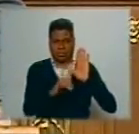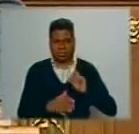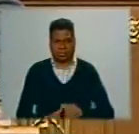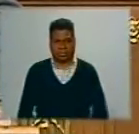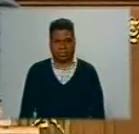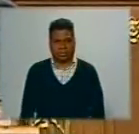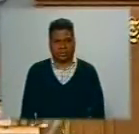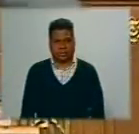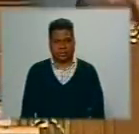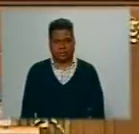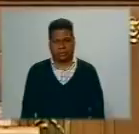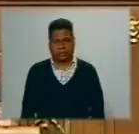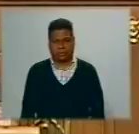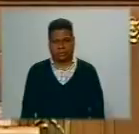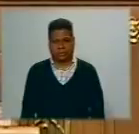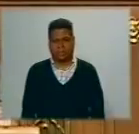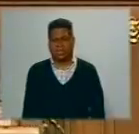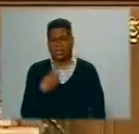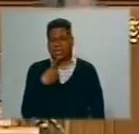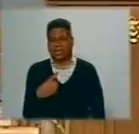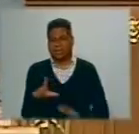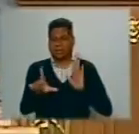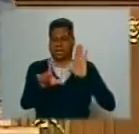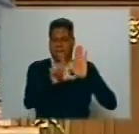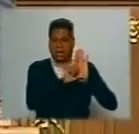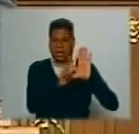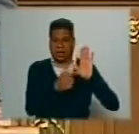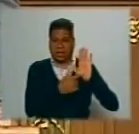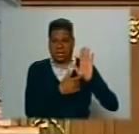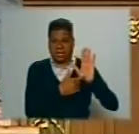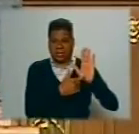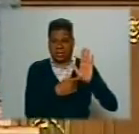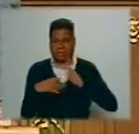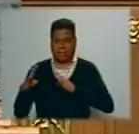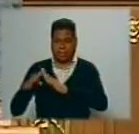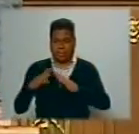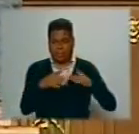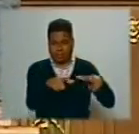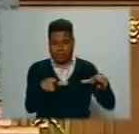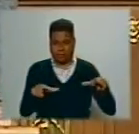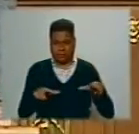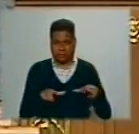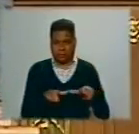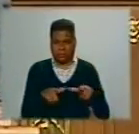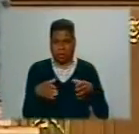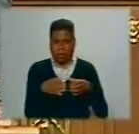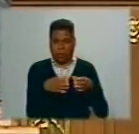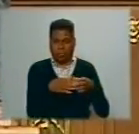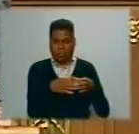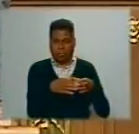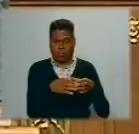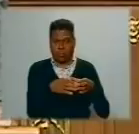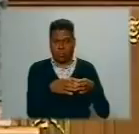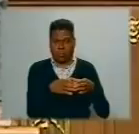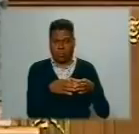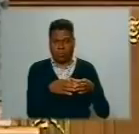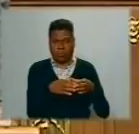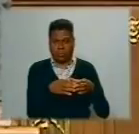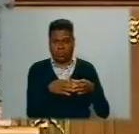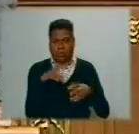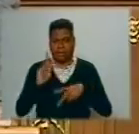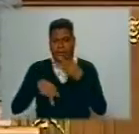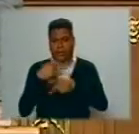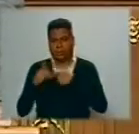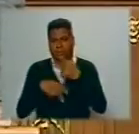que implica la ley de del Consejo Local, del Comité Local de Abastecimiento y Producción,